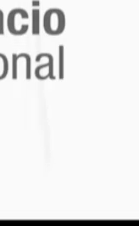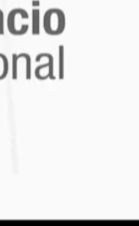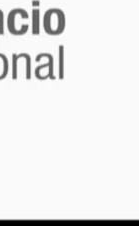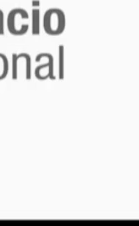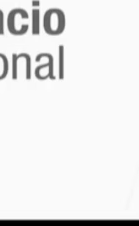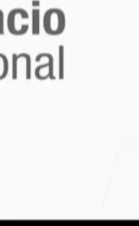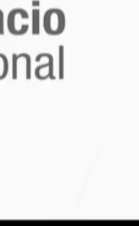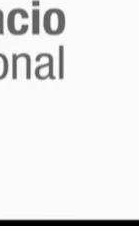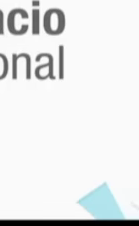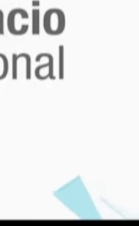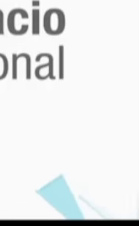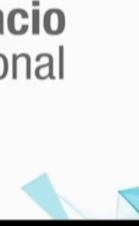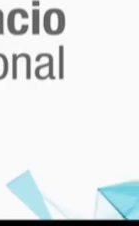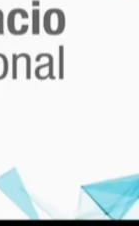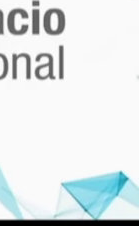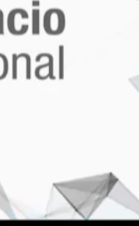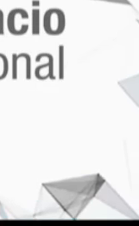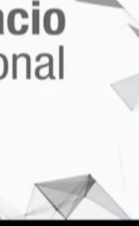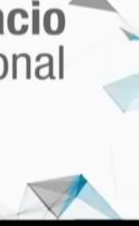Inicio de espacio promocional.